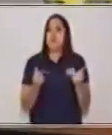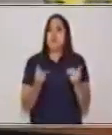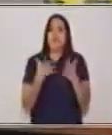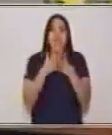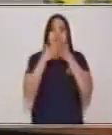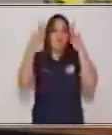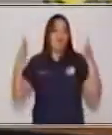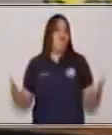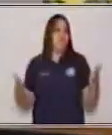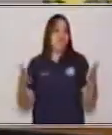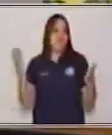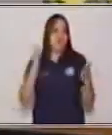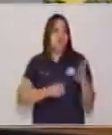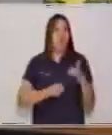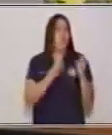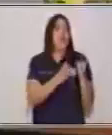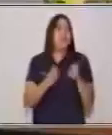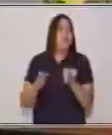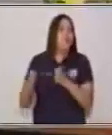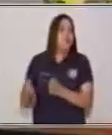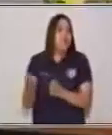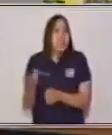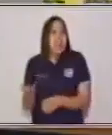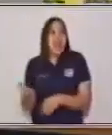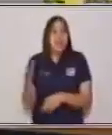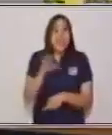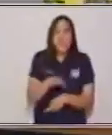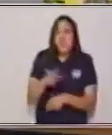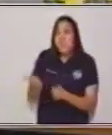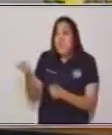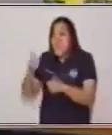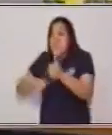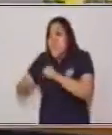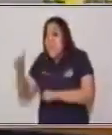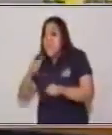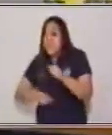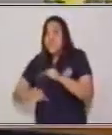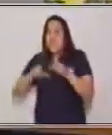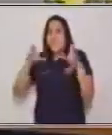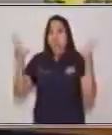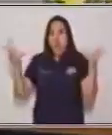macroestructura. Luego vamos a realizar el análisis de la microestructura.